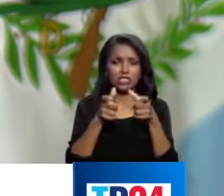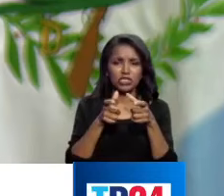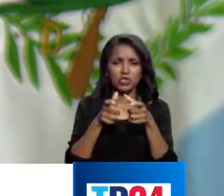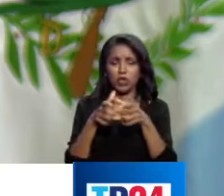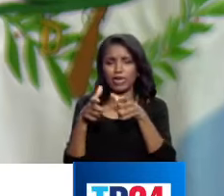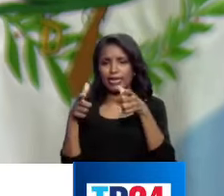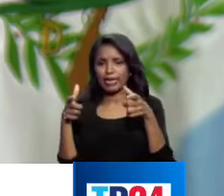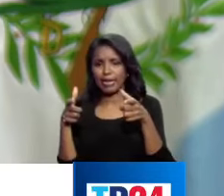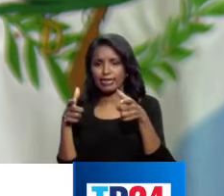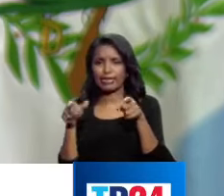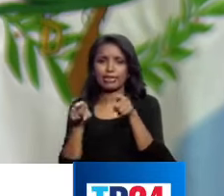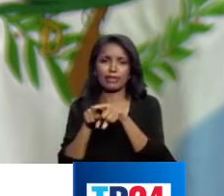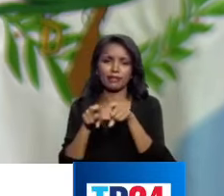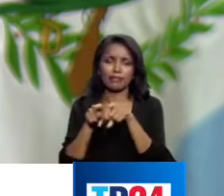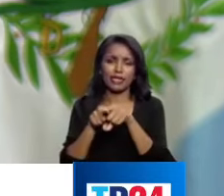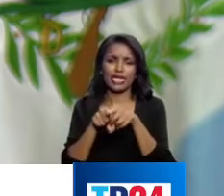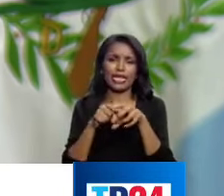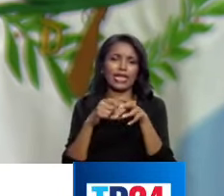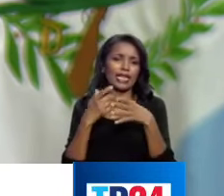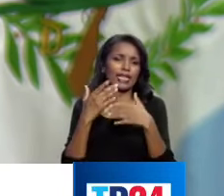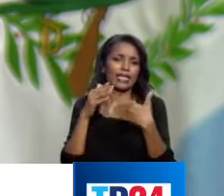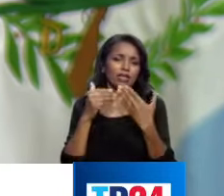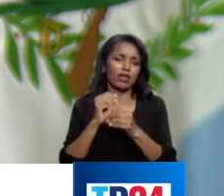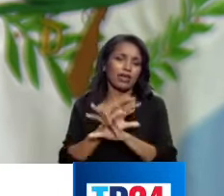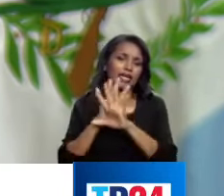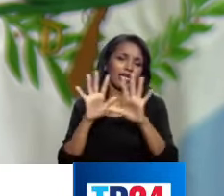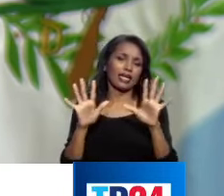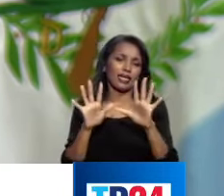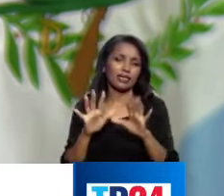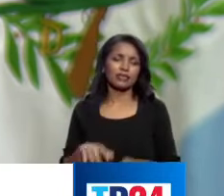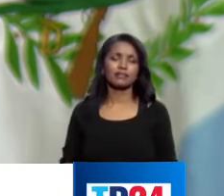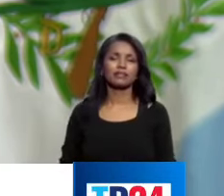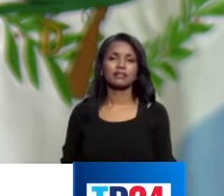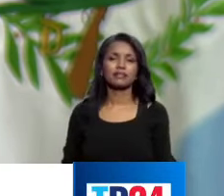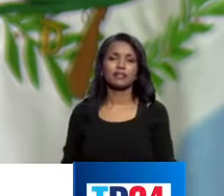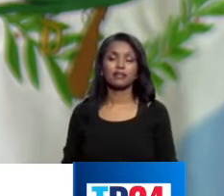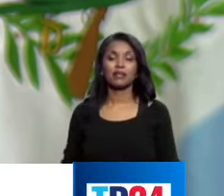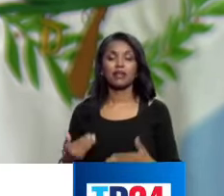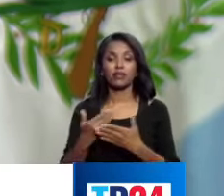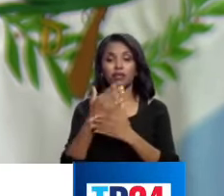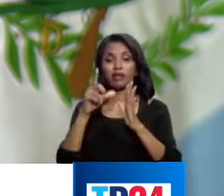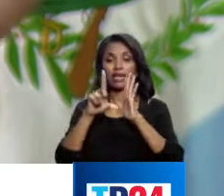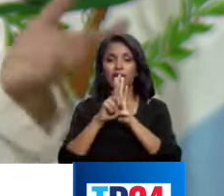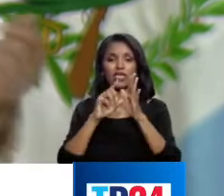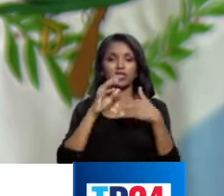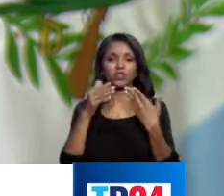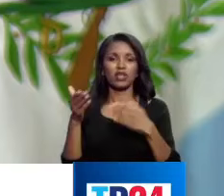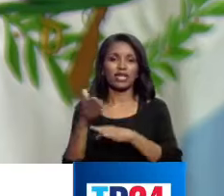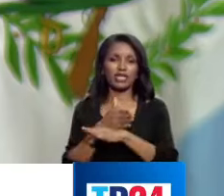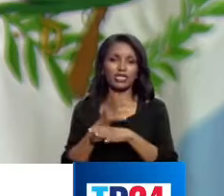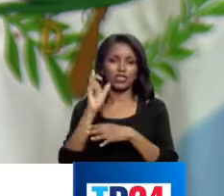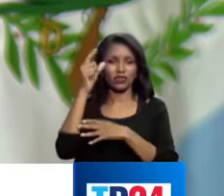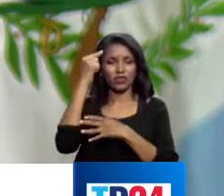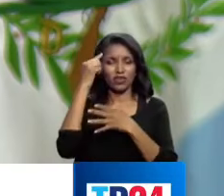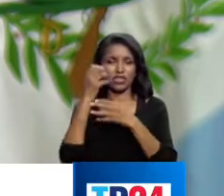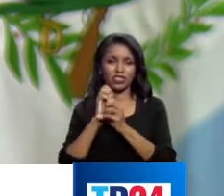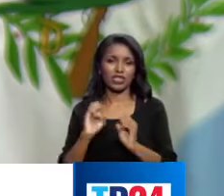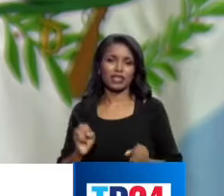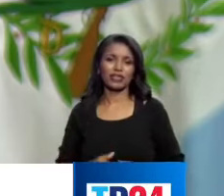empresa, de gestión, de transparencia, de nuevas leyes. Todos han sido gobierno y ¿qué han